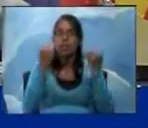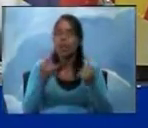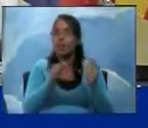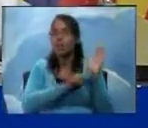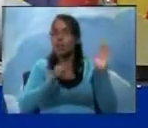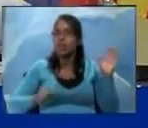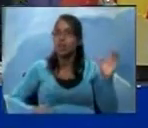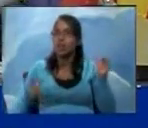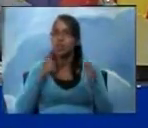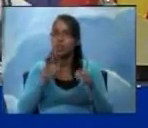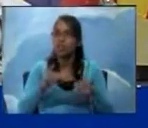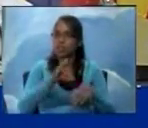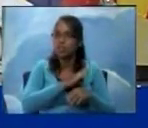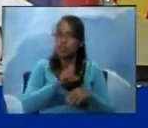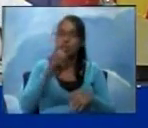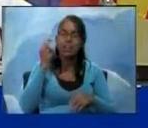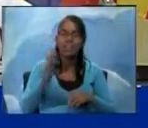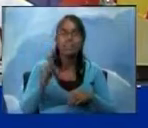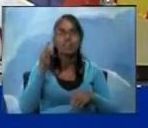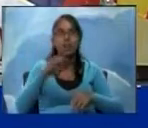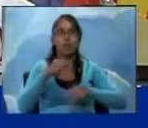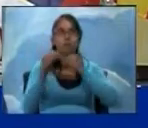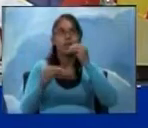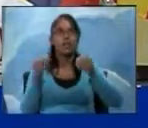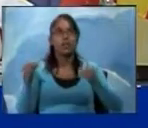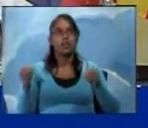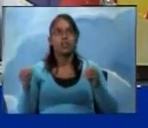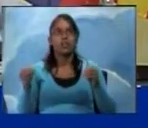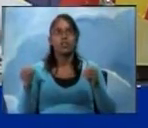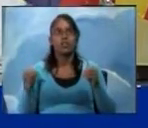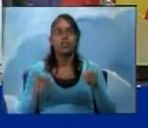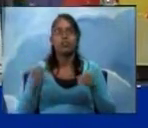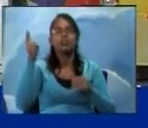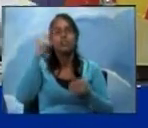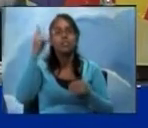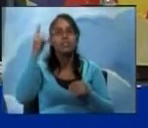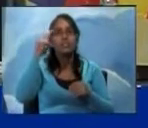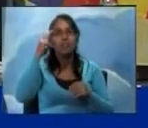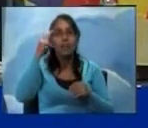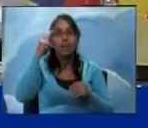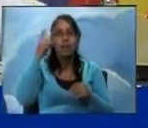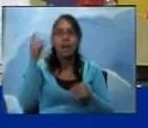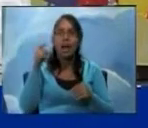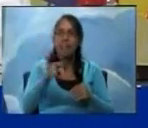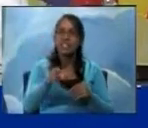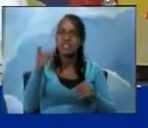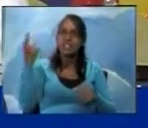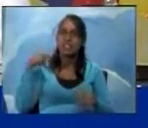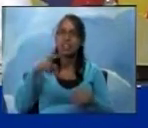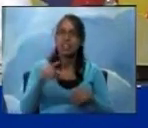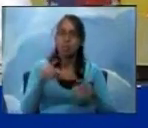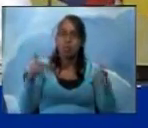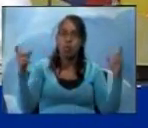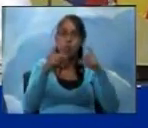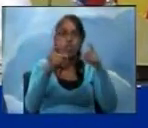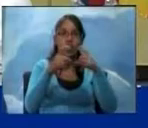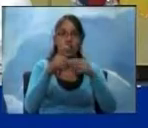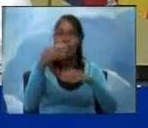manda que haga otra vez lo que siempre ha hecho. ¿Sabe? Ahí tenemos los tratados